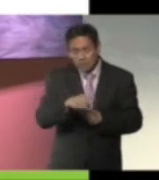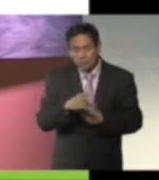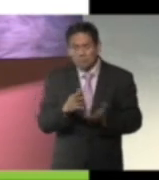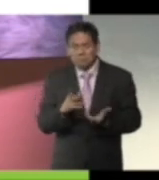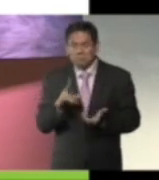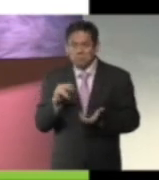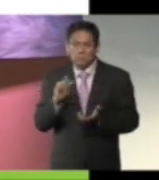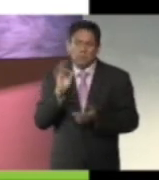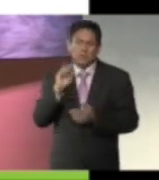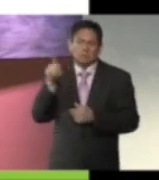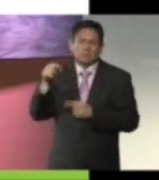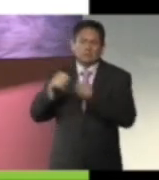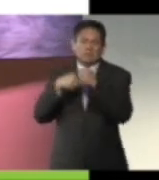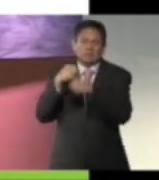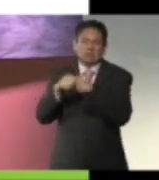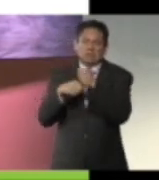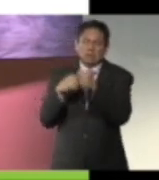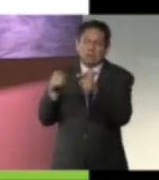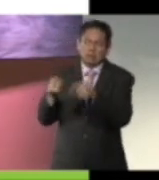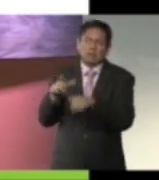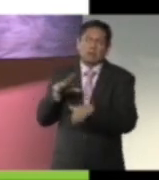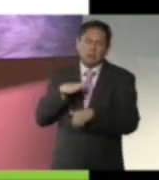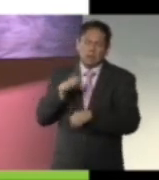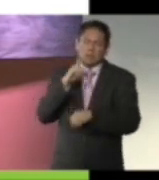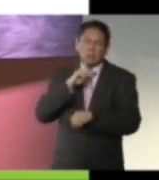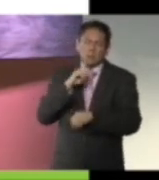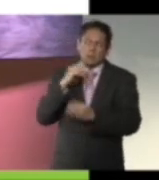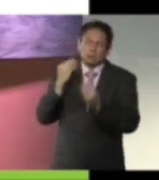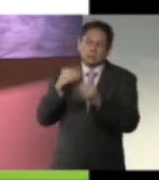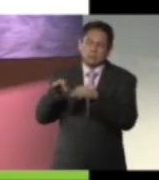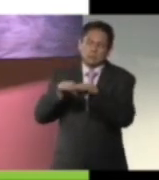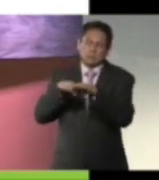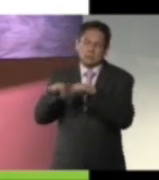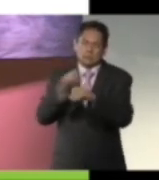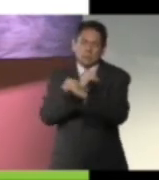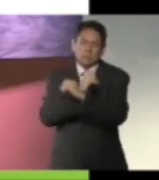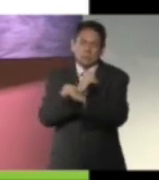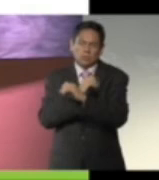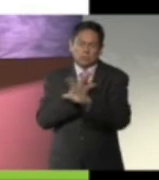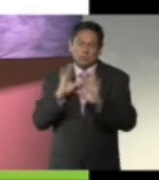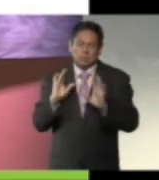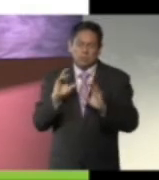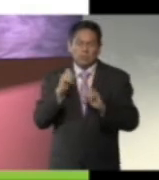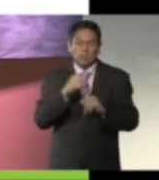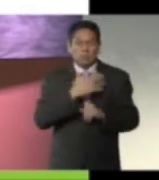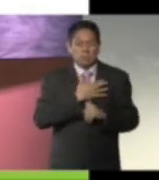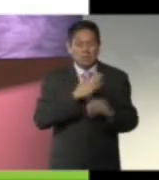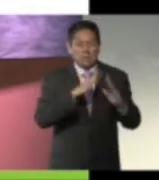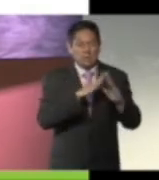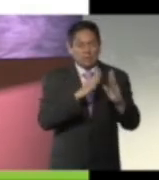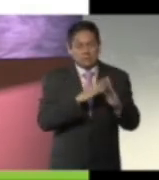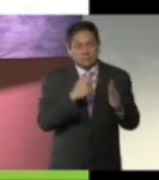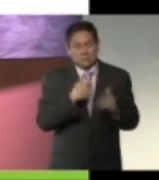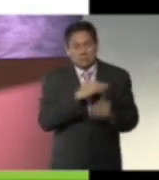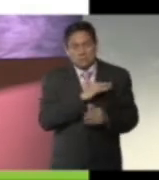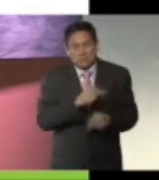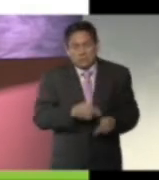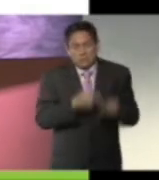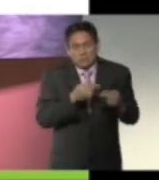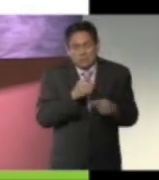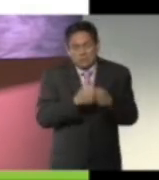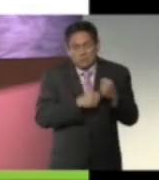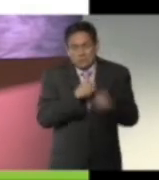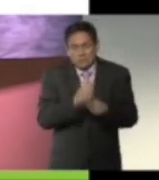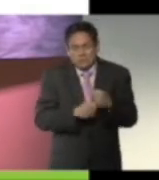la esquina. Y eso si no hay Oxxo cerca. ¿Dónde está la libre competencia? ¿Dónde está